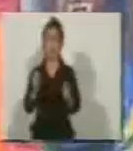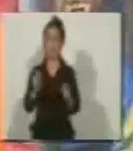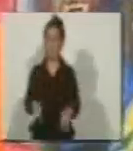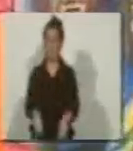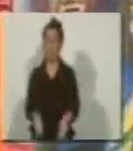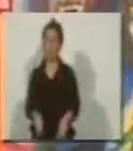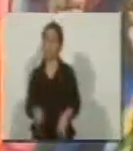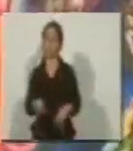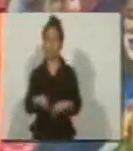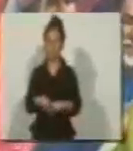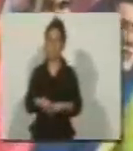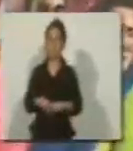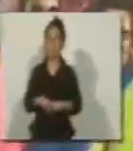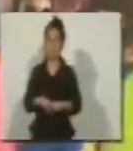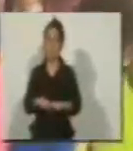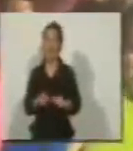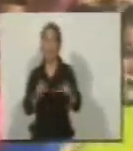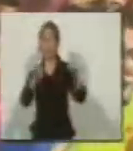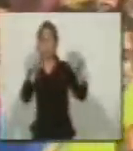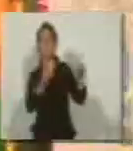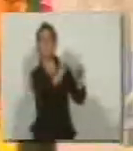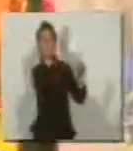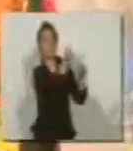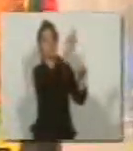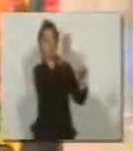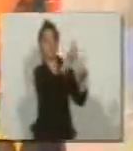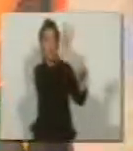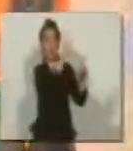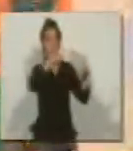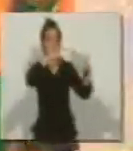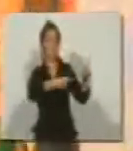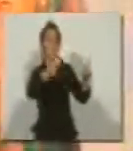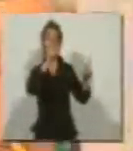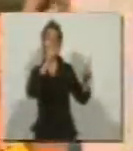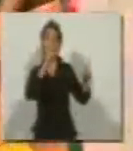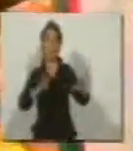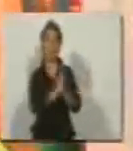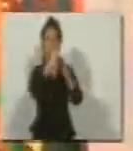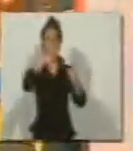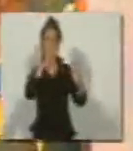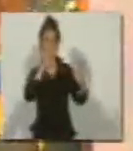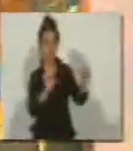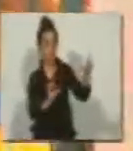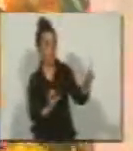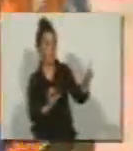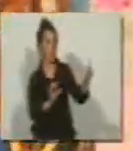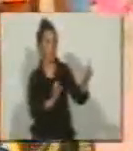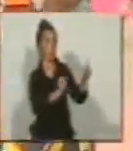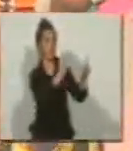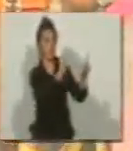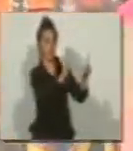Por aquí fuegos artificiales, aquí pongo el charco sanguinés. Novios del mofón con